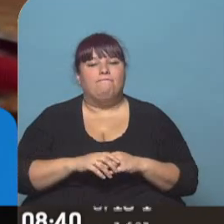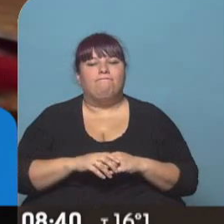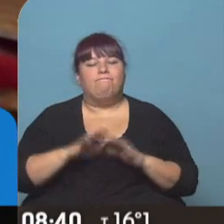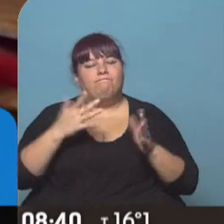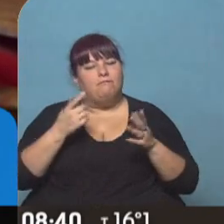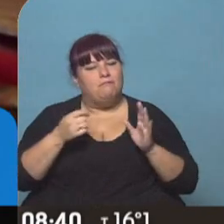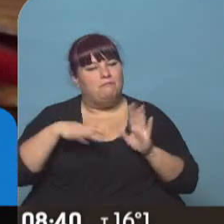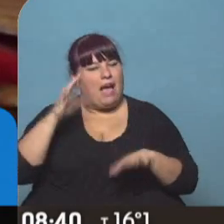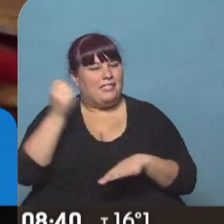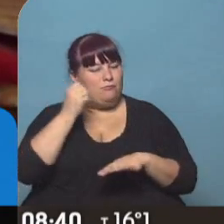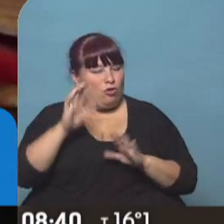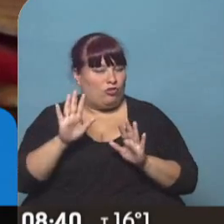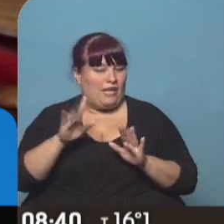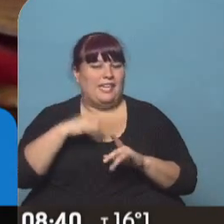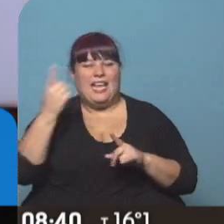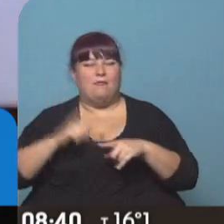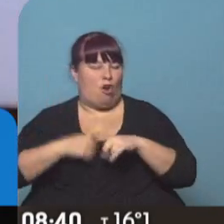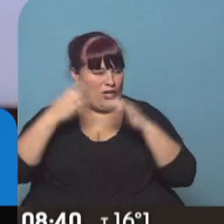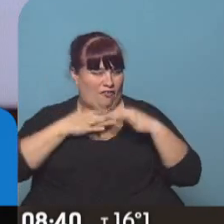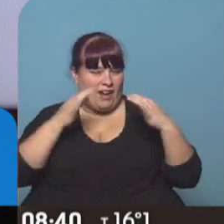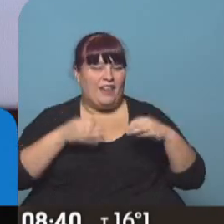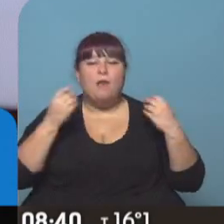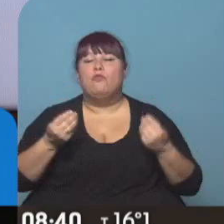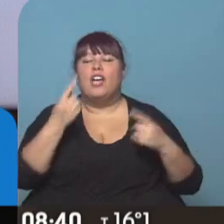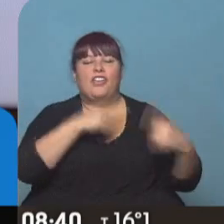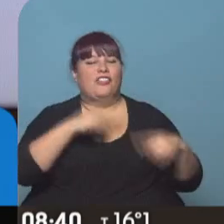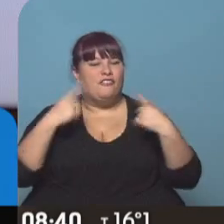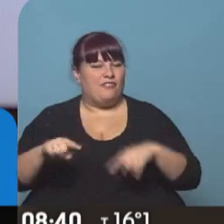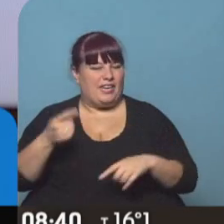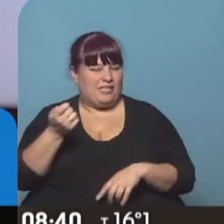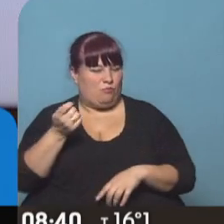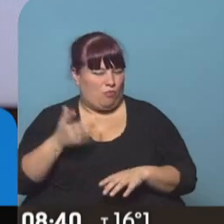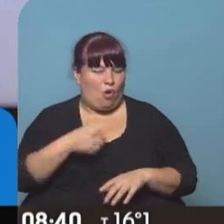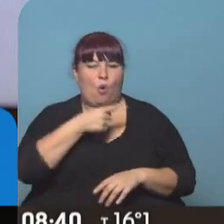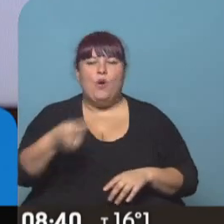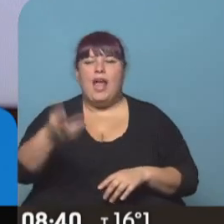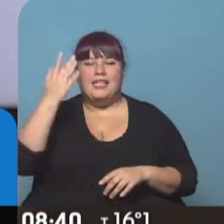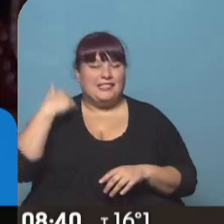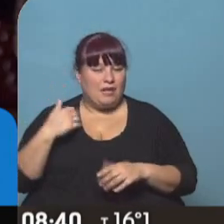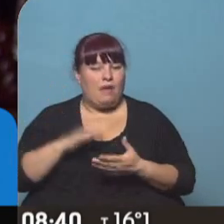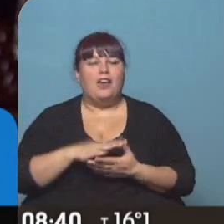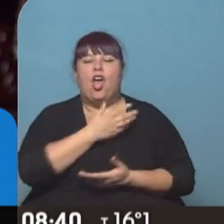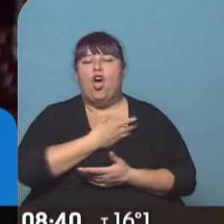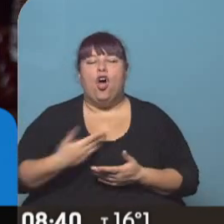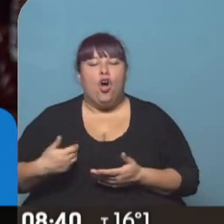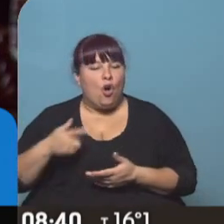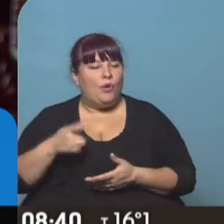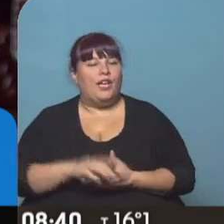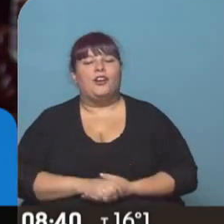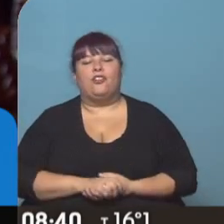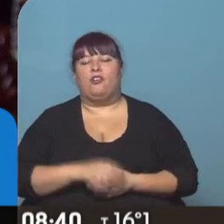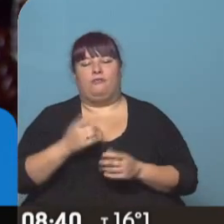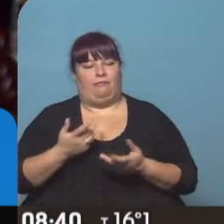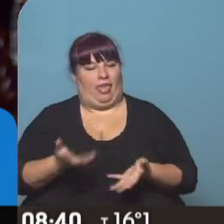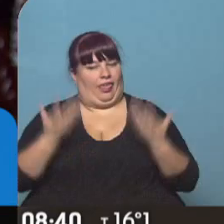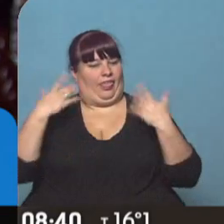tengo valor más simbólico de político real porque la diferencia va a ser muy escasa a la semana pasada el gobierno un poco abrió